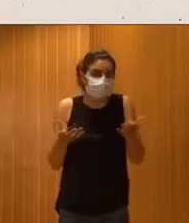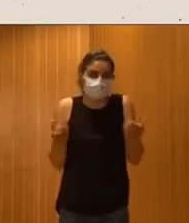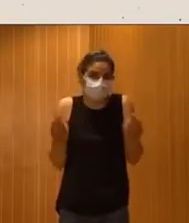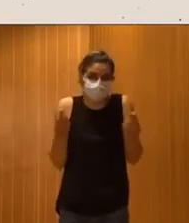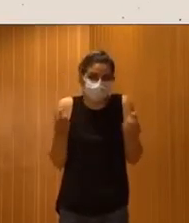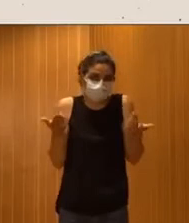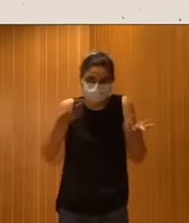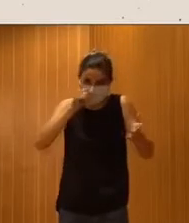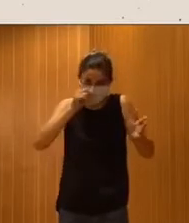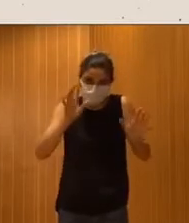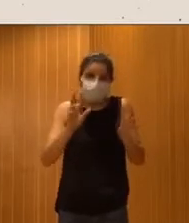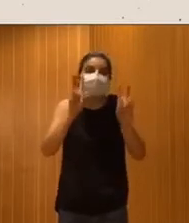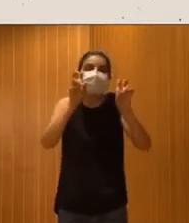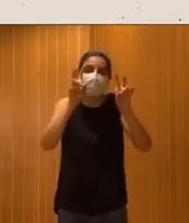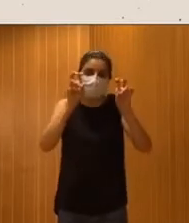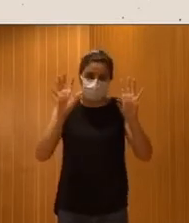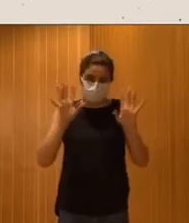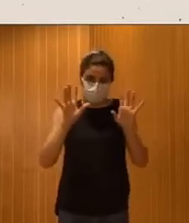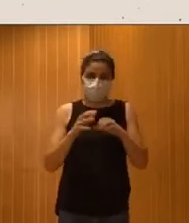cosas.